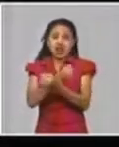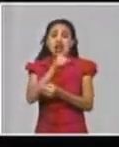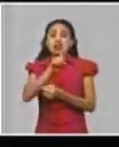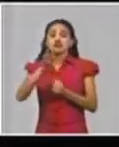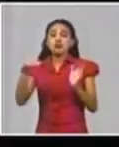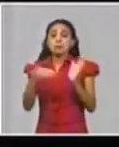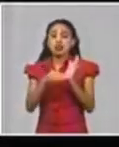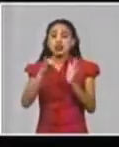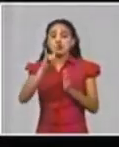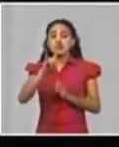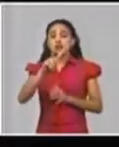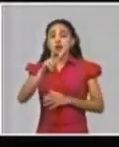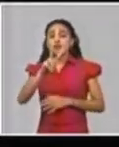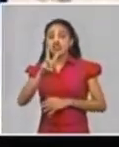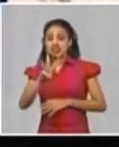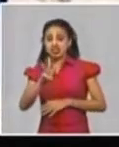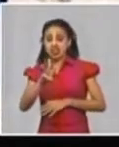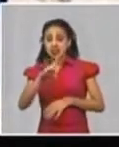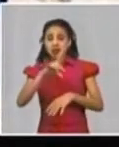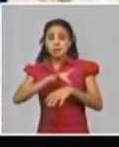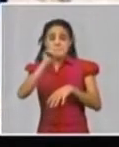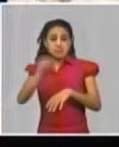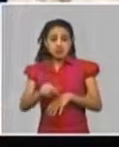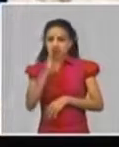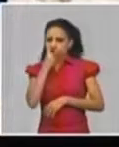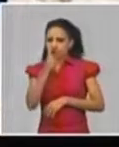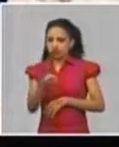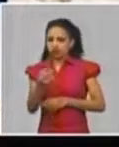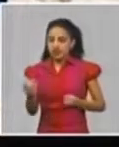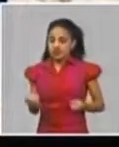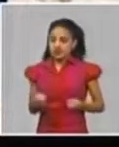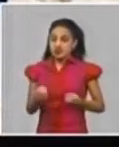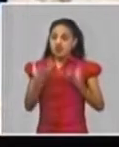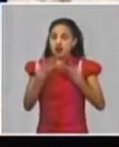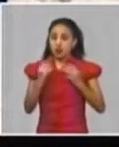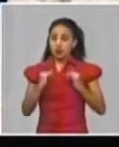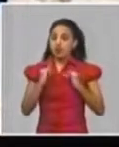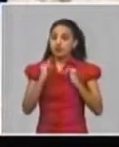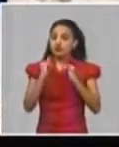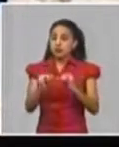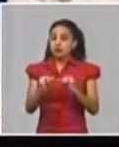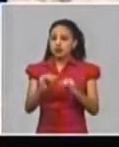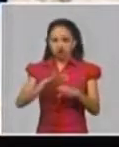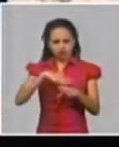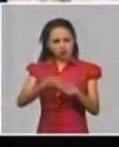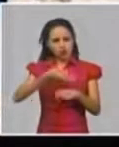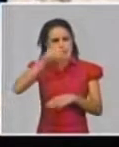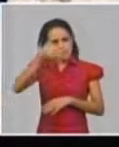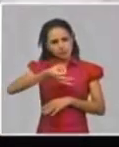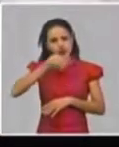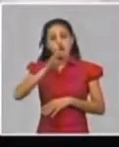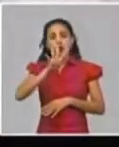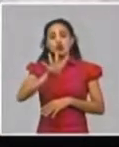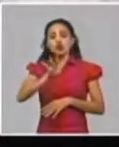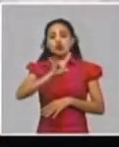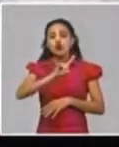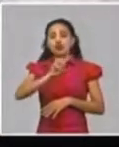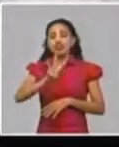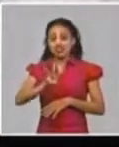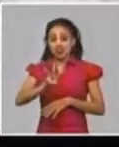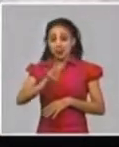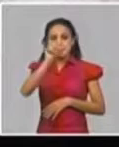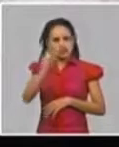14.123 pacientes han sido atendidos, se han salvado, por los reportes que ahora explicaré más adelante, 493